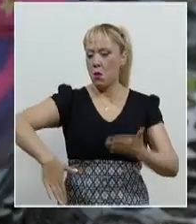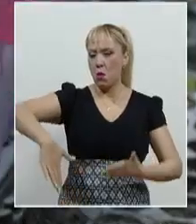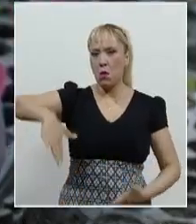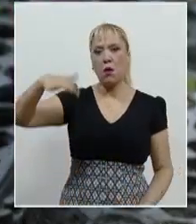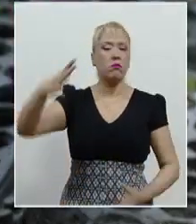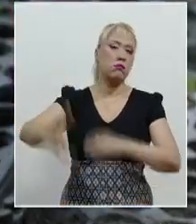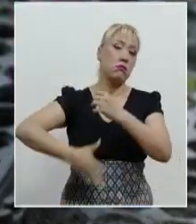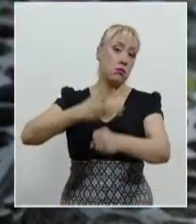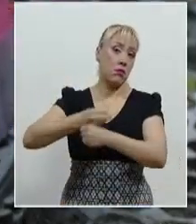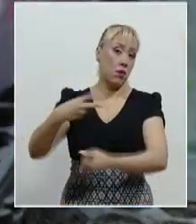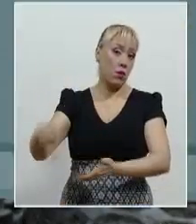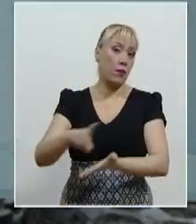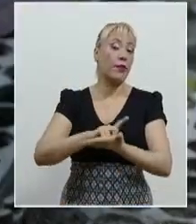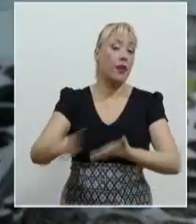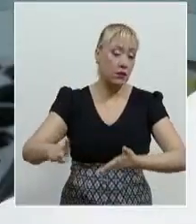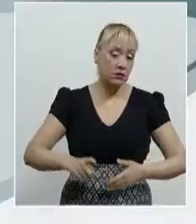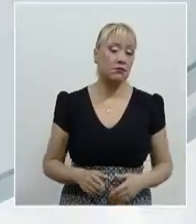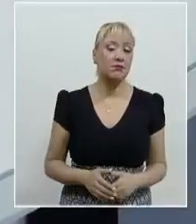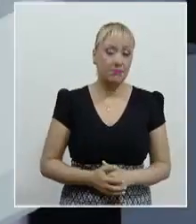daño.